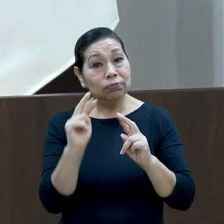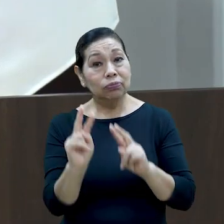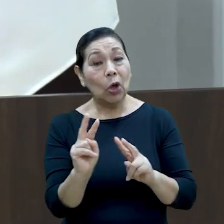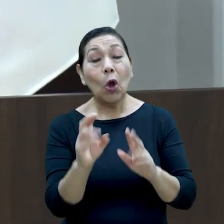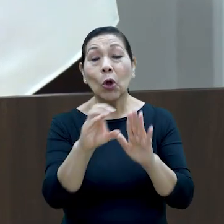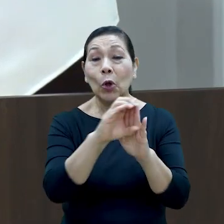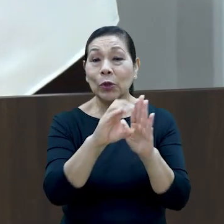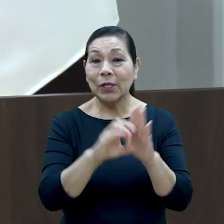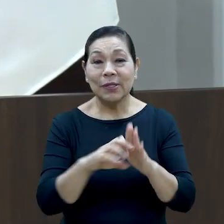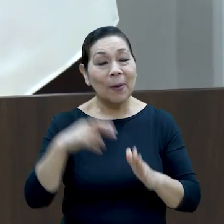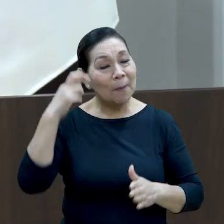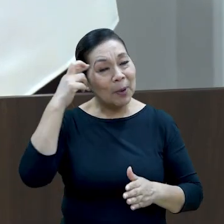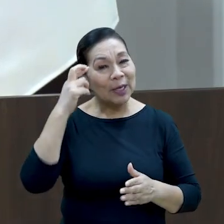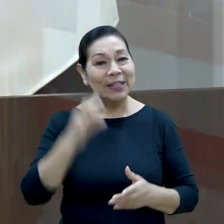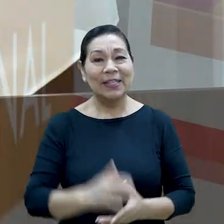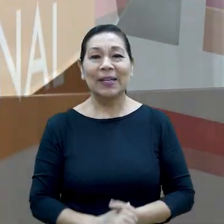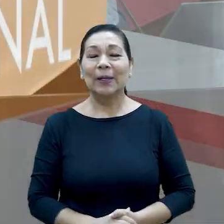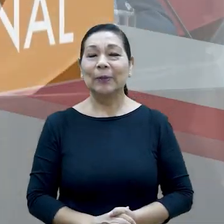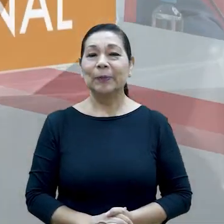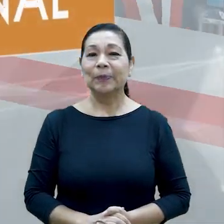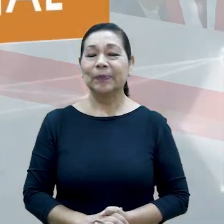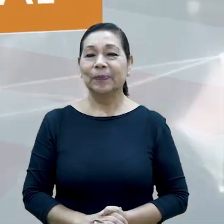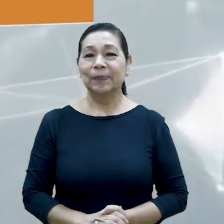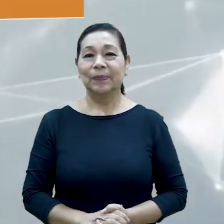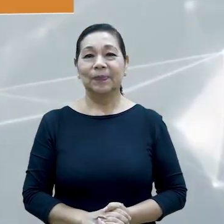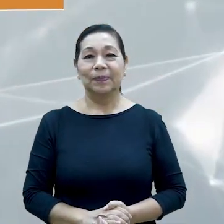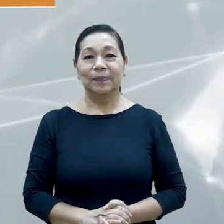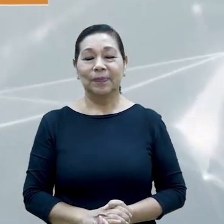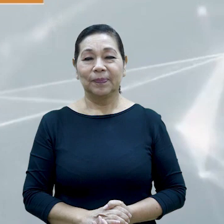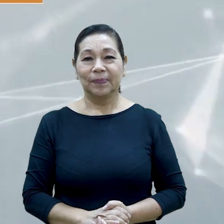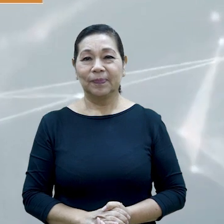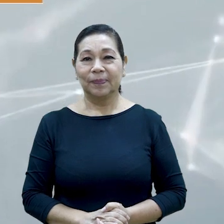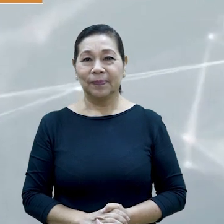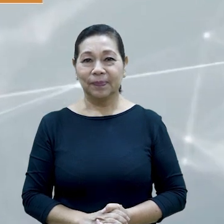la perspectiva constitucional y política.